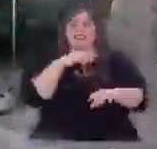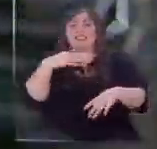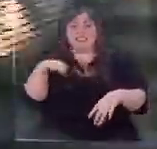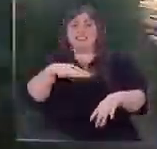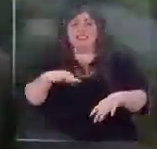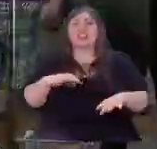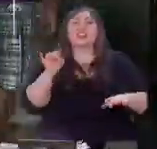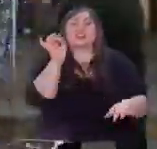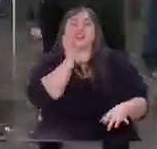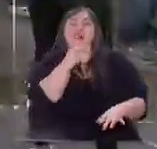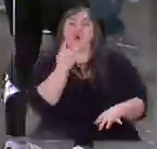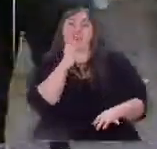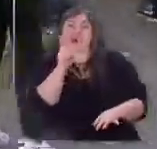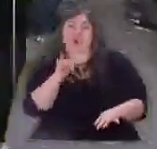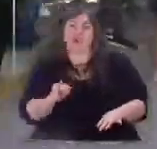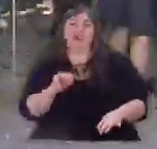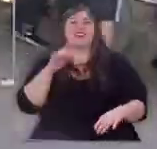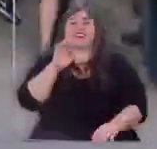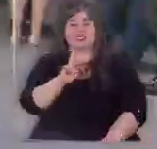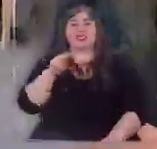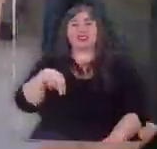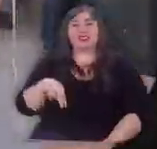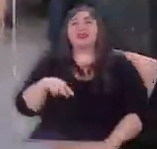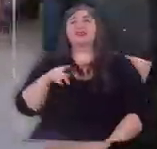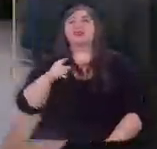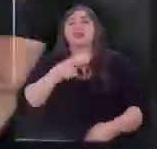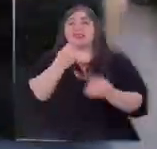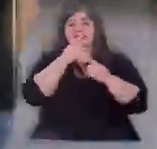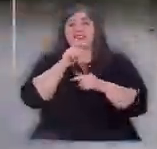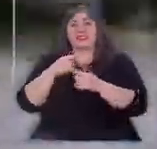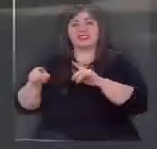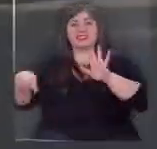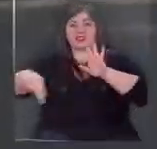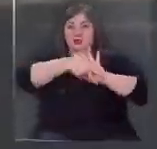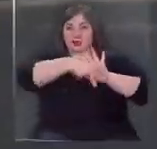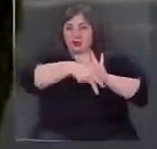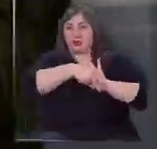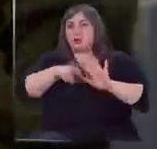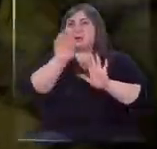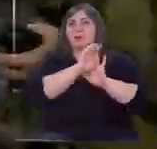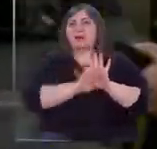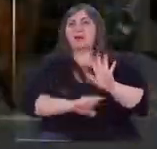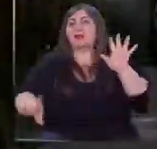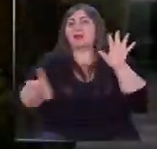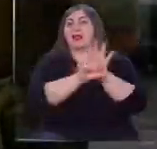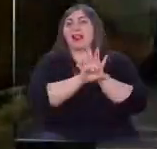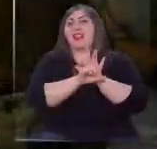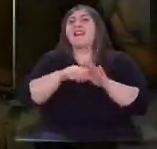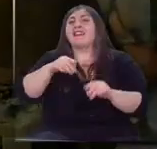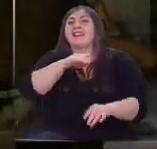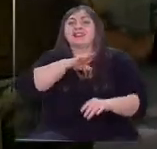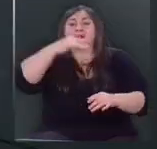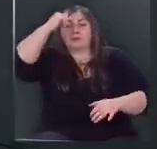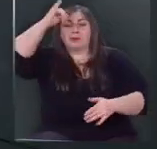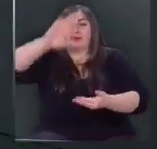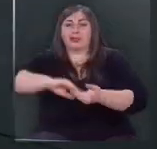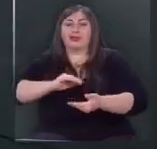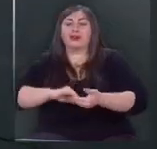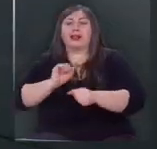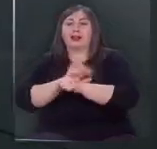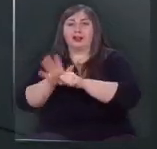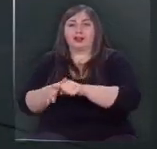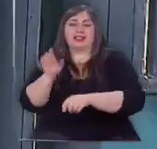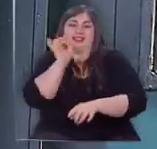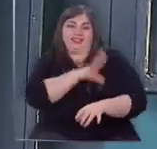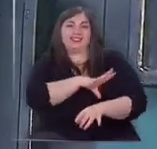presentado por senadores de la UDI y RN que cuestionaron diversas normas del proyecto de ley que concede indulto general conmutativo por la presencia del COVID-19